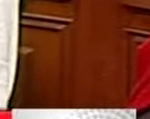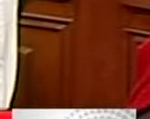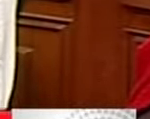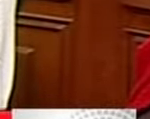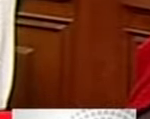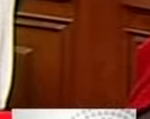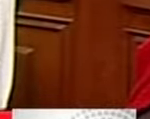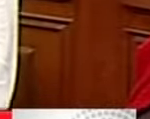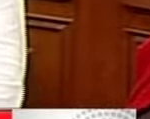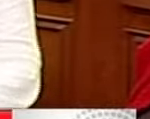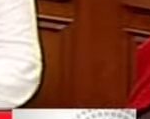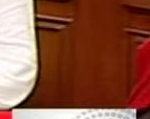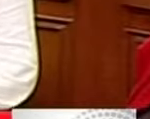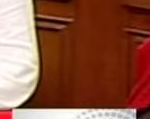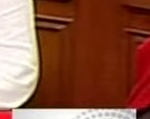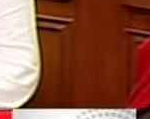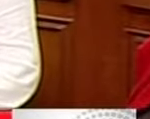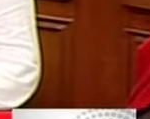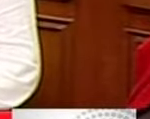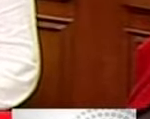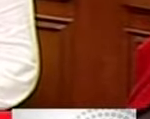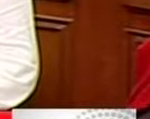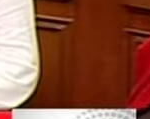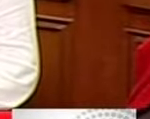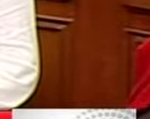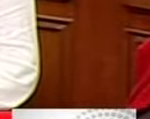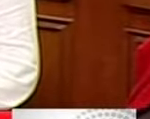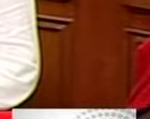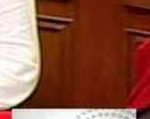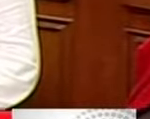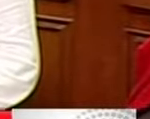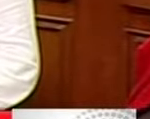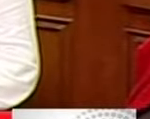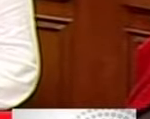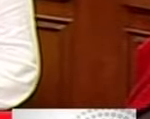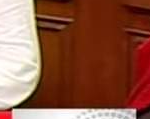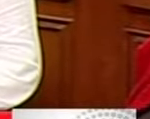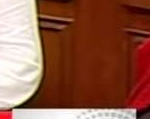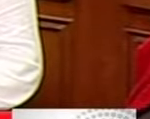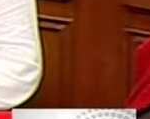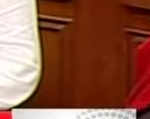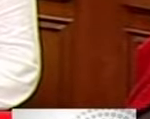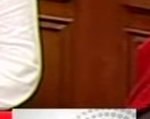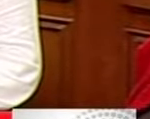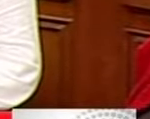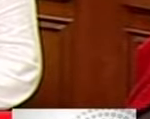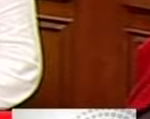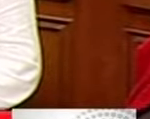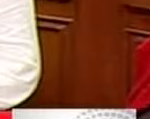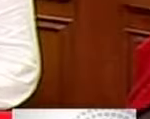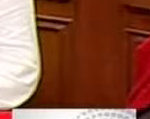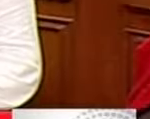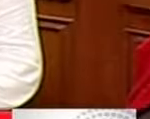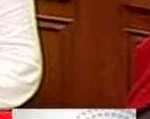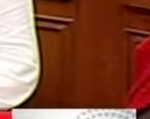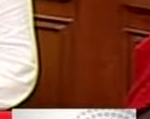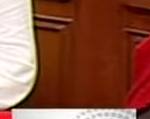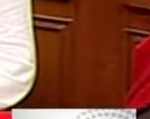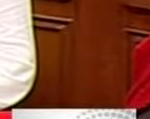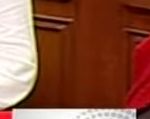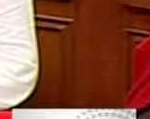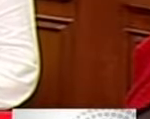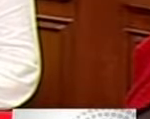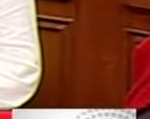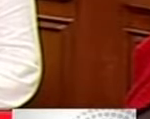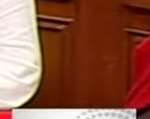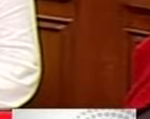confianza depositada por la ciudadanía, que exige una clase política que tenga como prioridad la atención a los